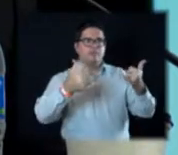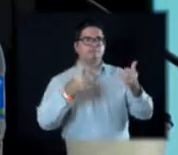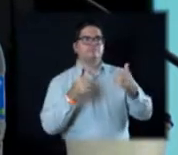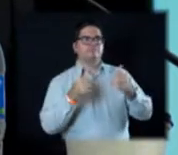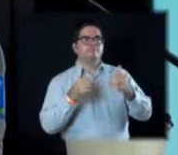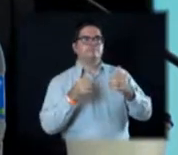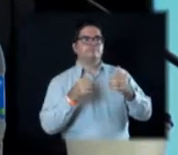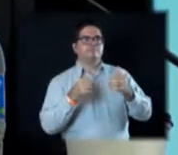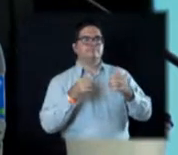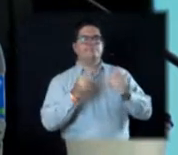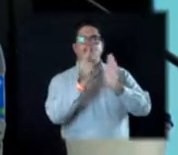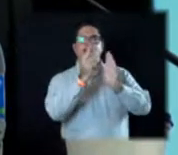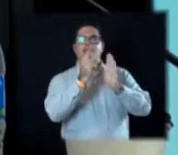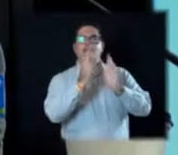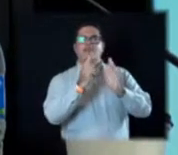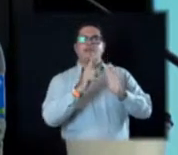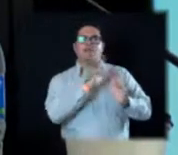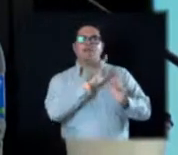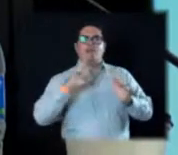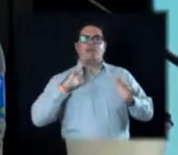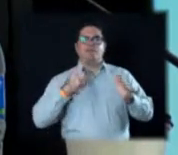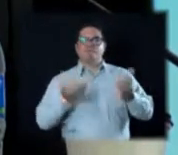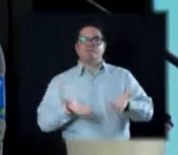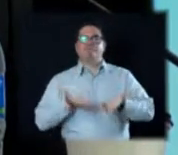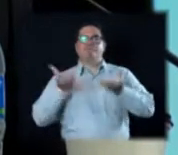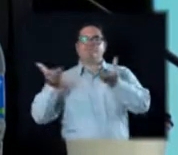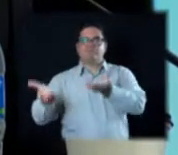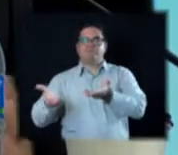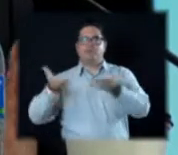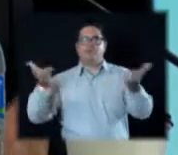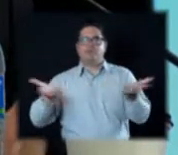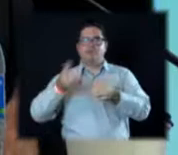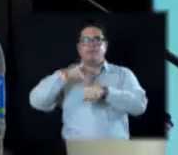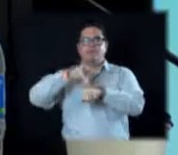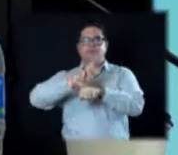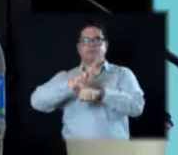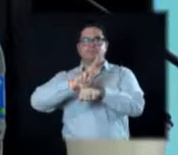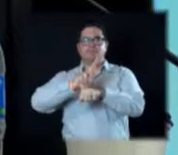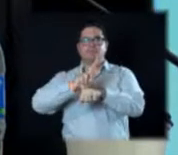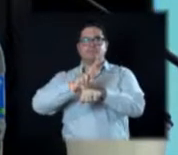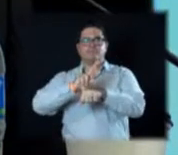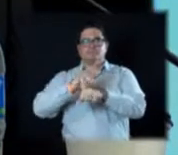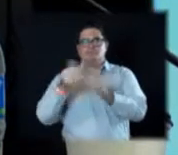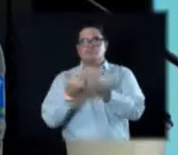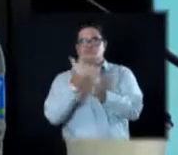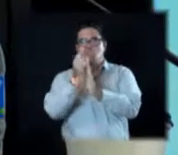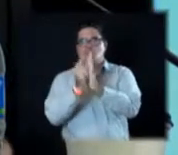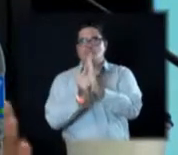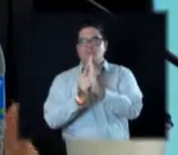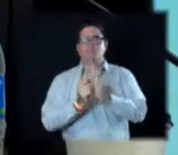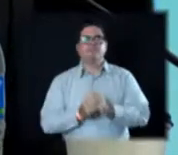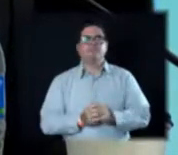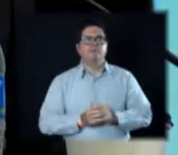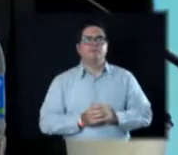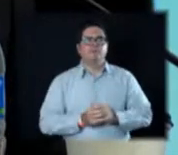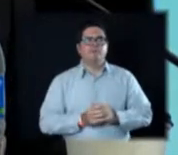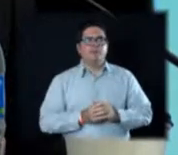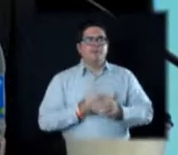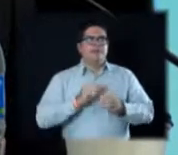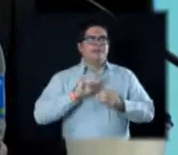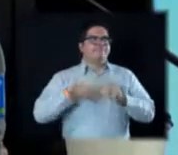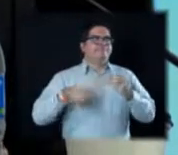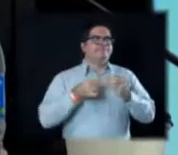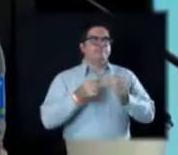legislatura proveyó a la Junta Fiscal, a las entidades fiscales, es esa nueva legislación. Con